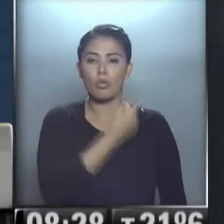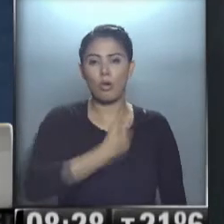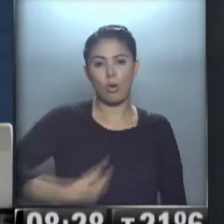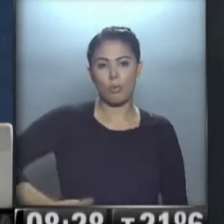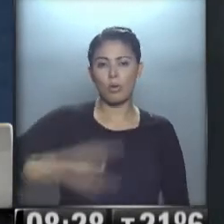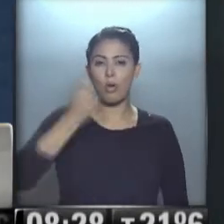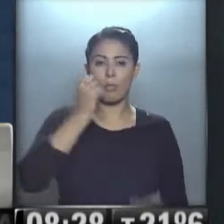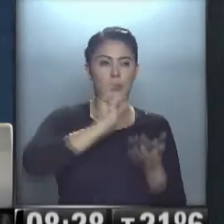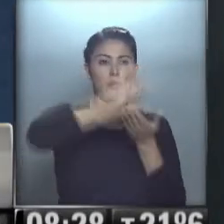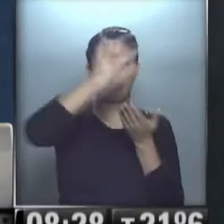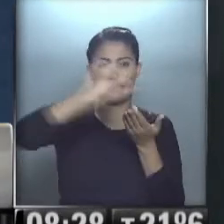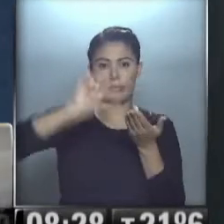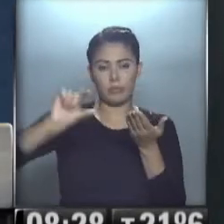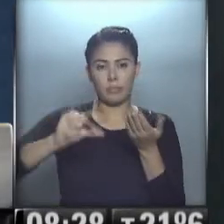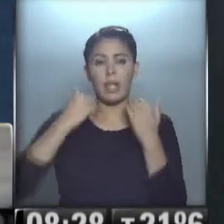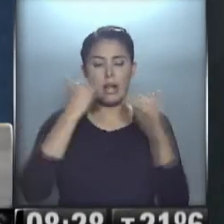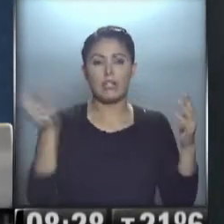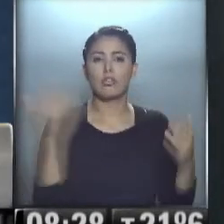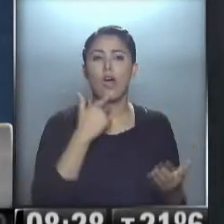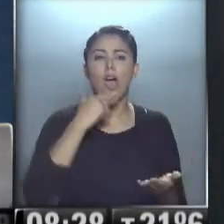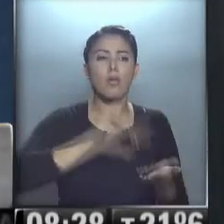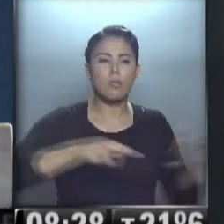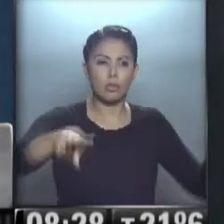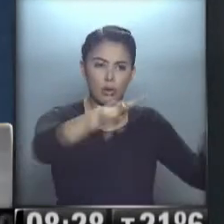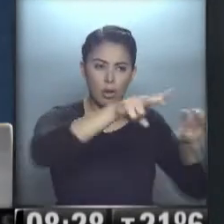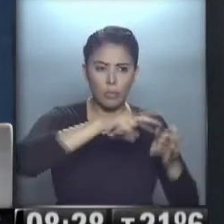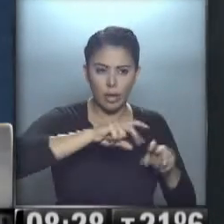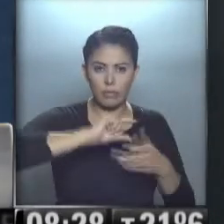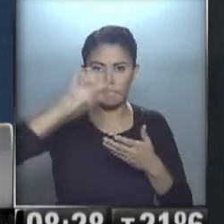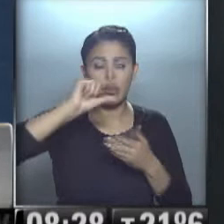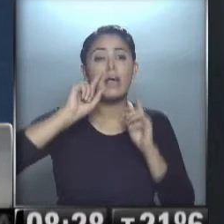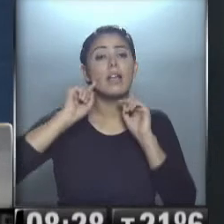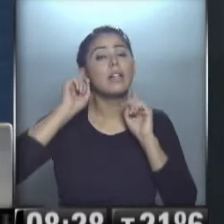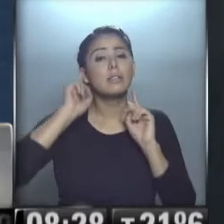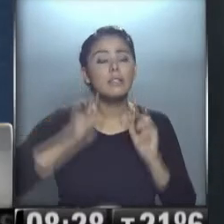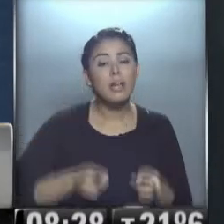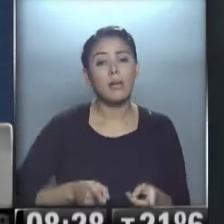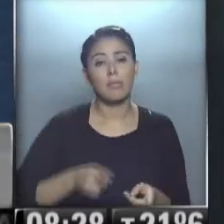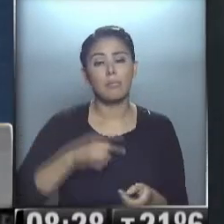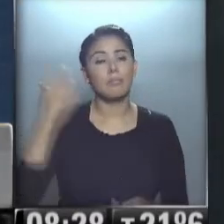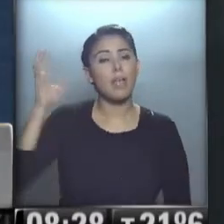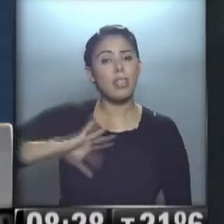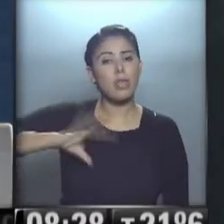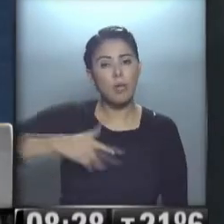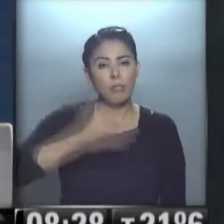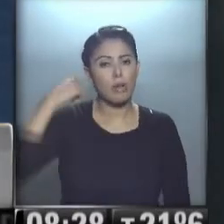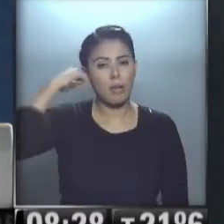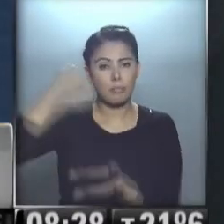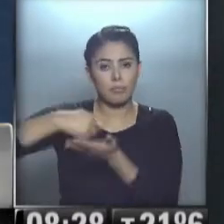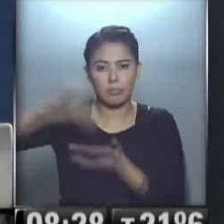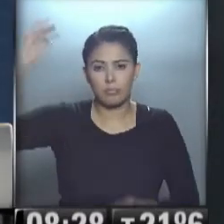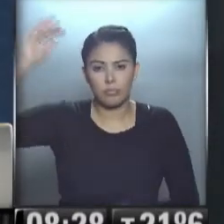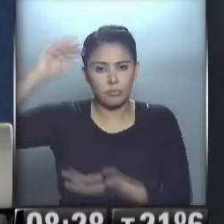con actividad económica y recaudación impositiva. Segundo, ha propiciado la reestructuración de deuda pública, eliminando el